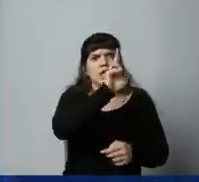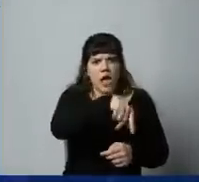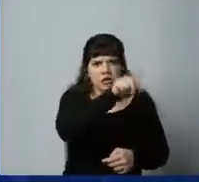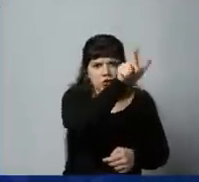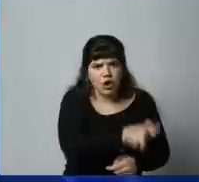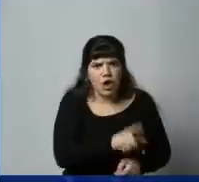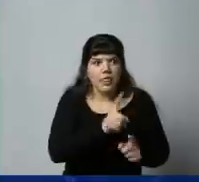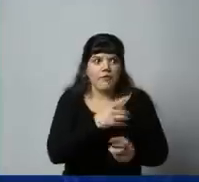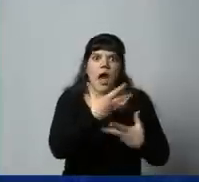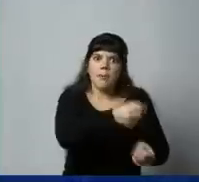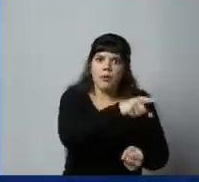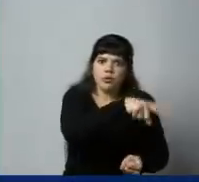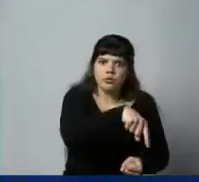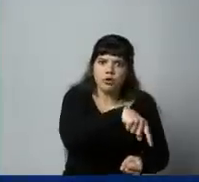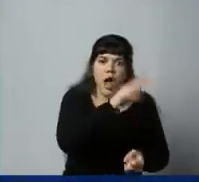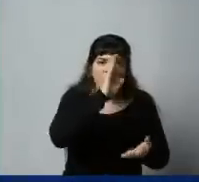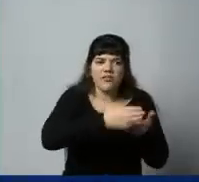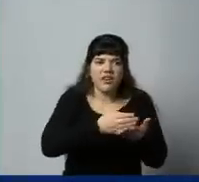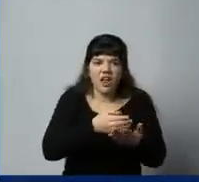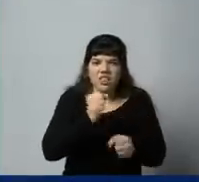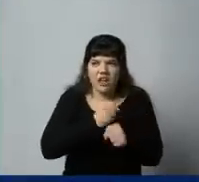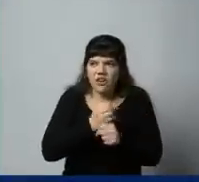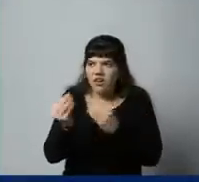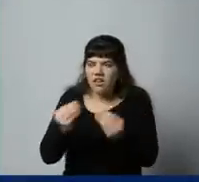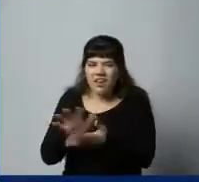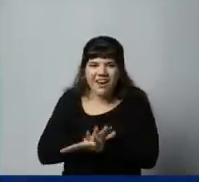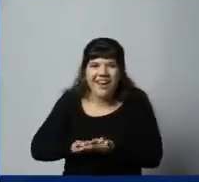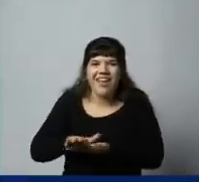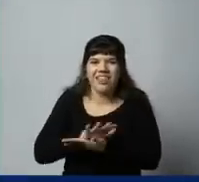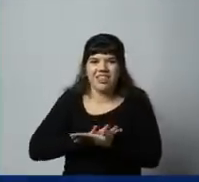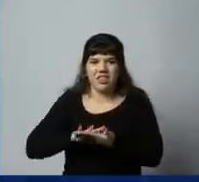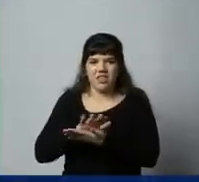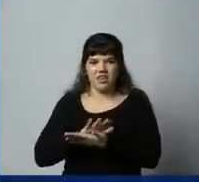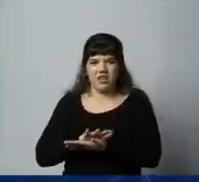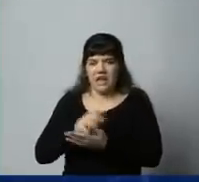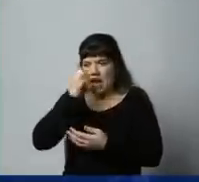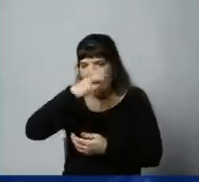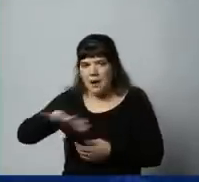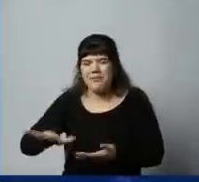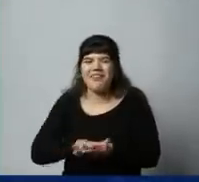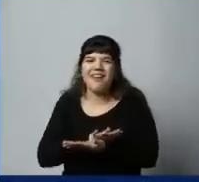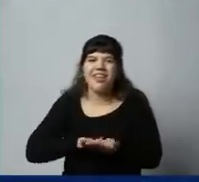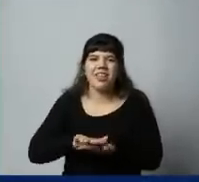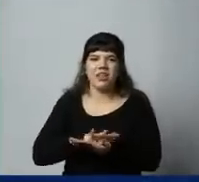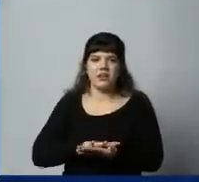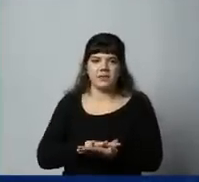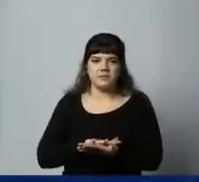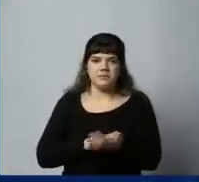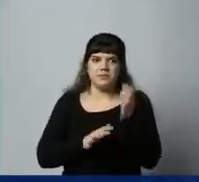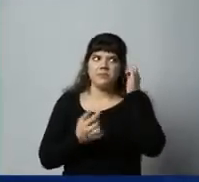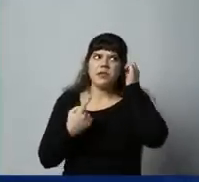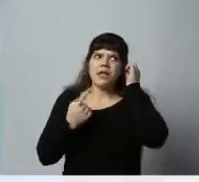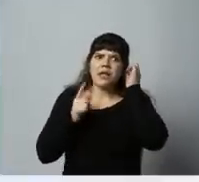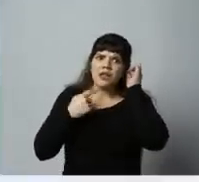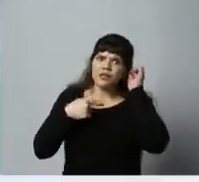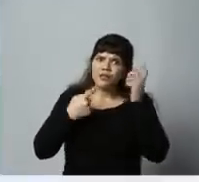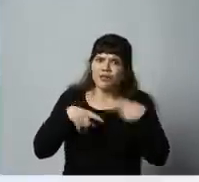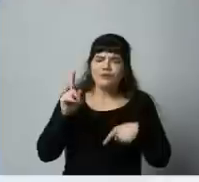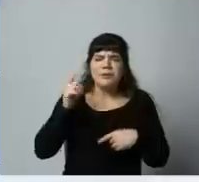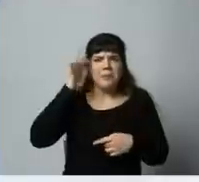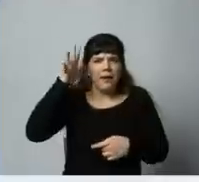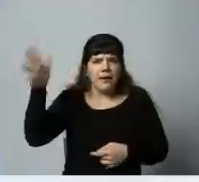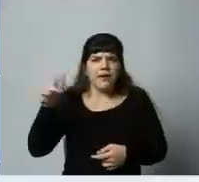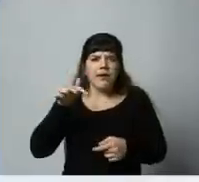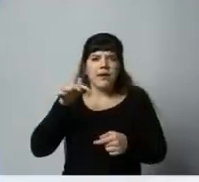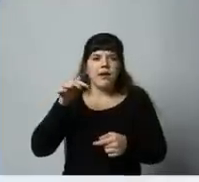indemnizarlo nunca volvió a conseguir trabajo en lo que él hacía que era ser Peón rural Pero además vos imaginate que